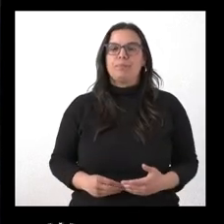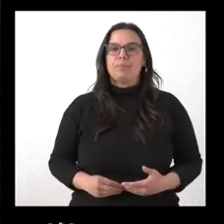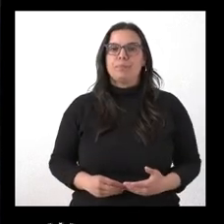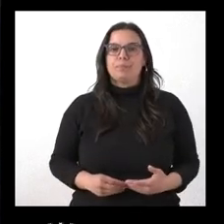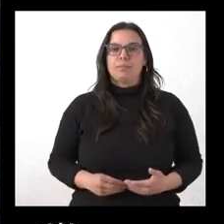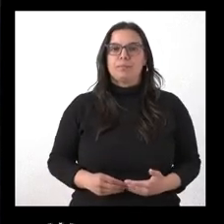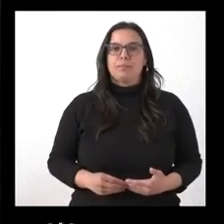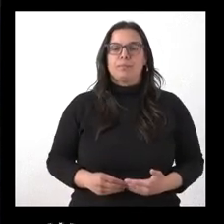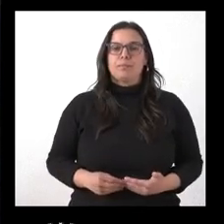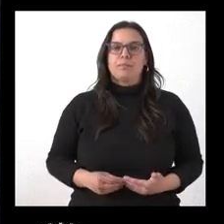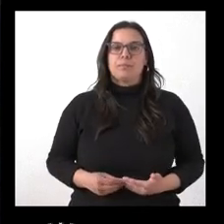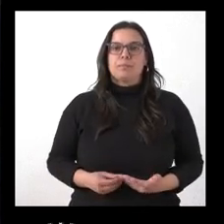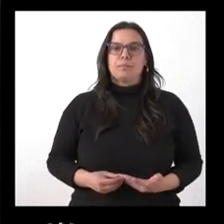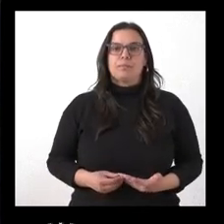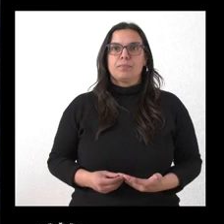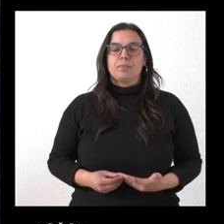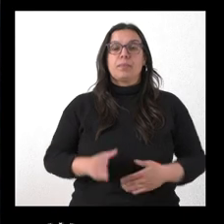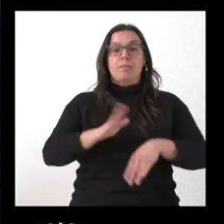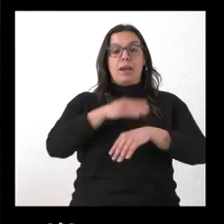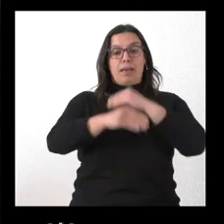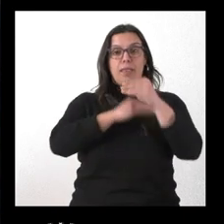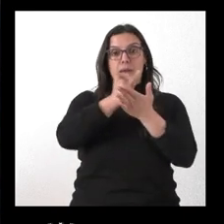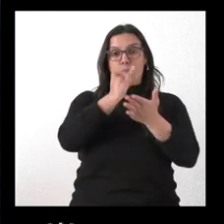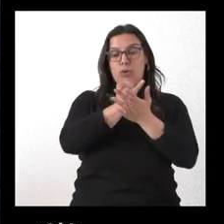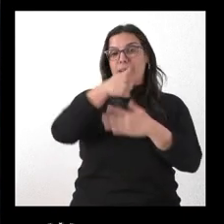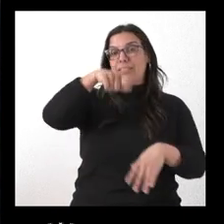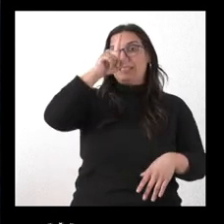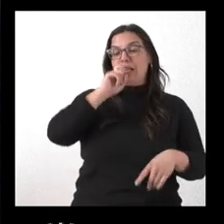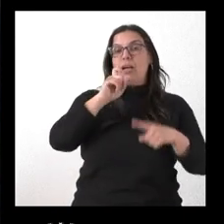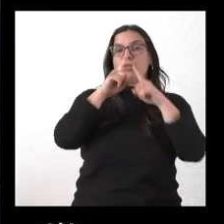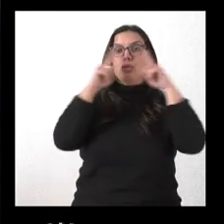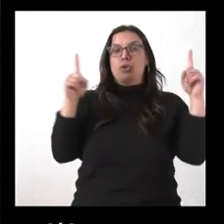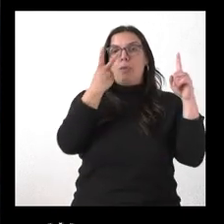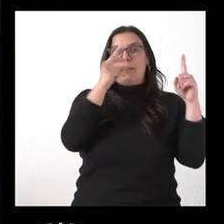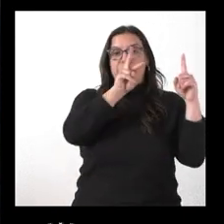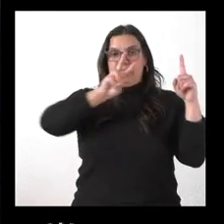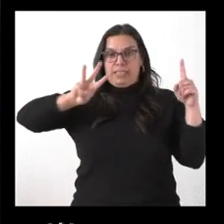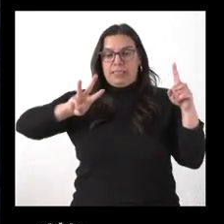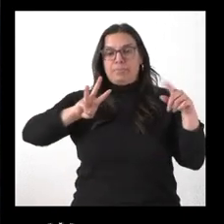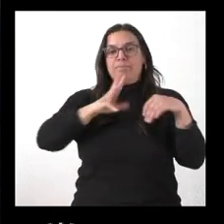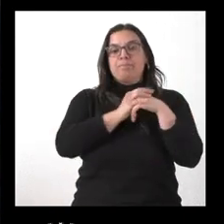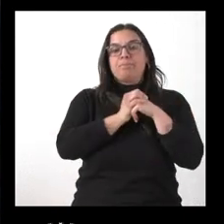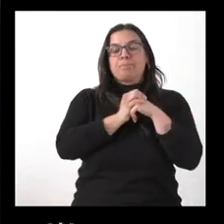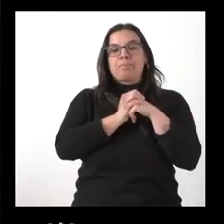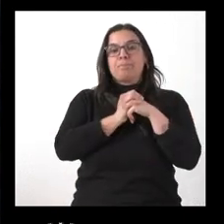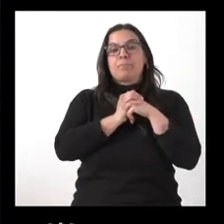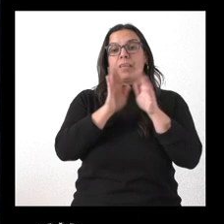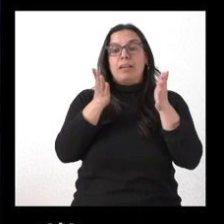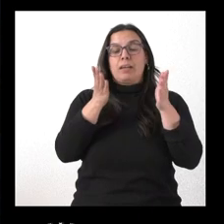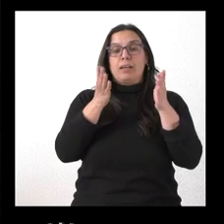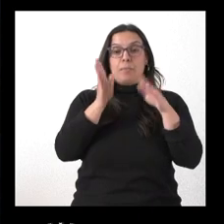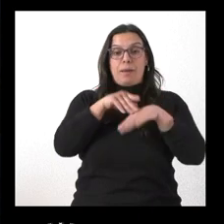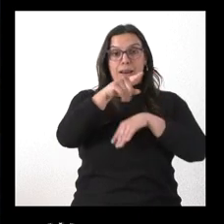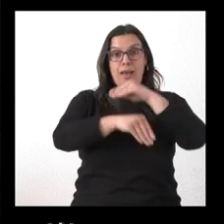para el desarrollo de esta actividad durante el año 2023 se van a destinar a